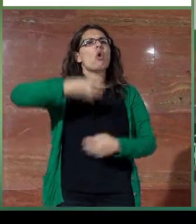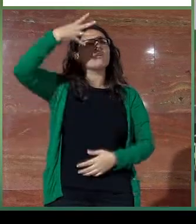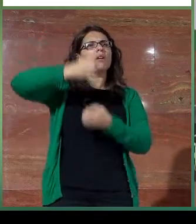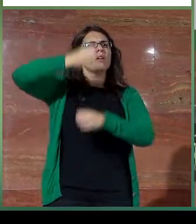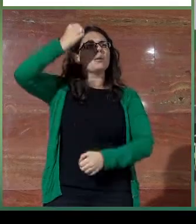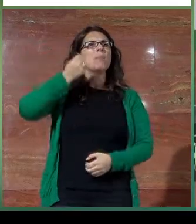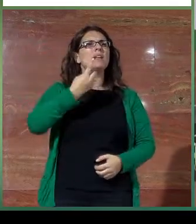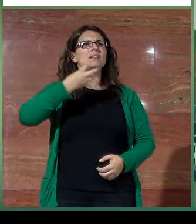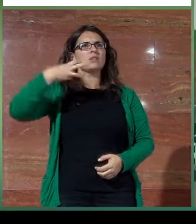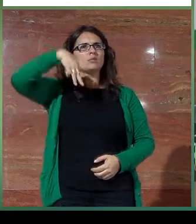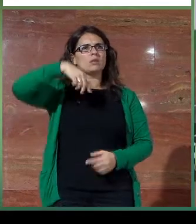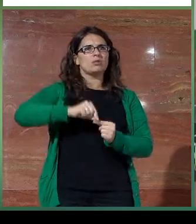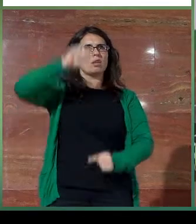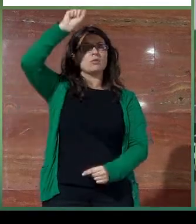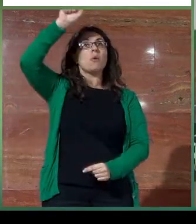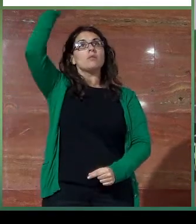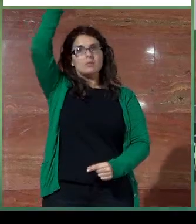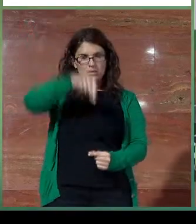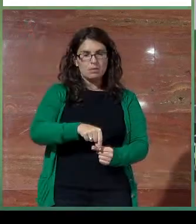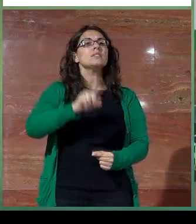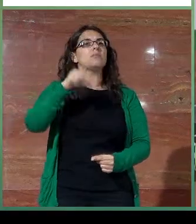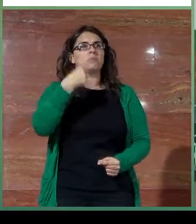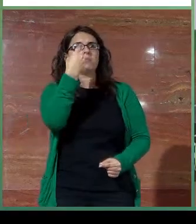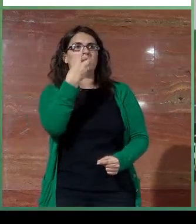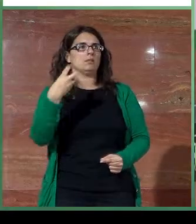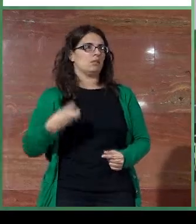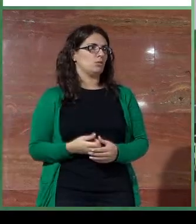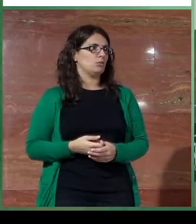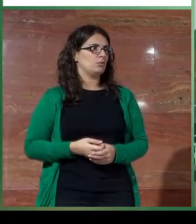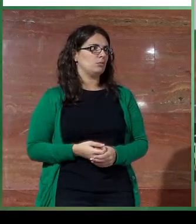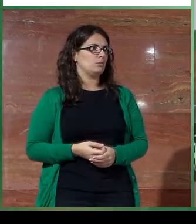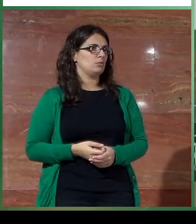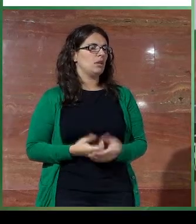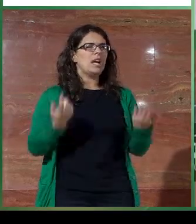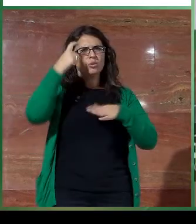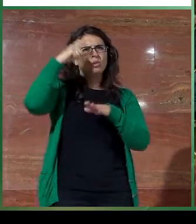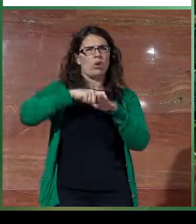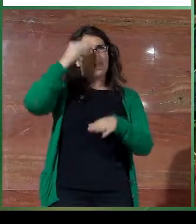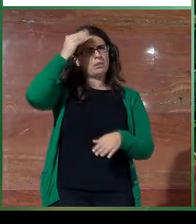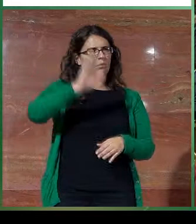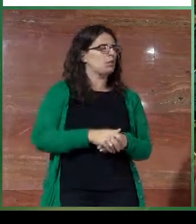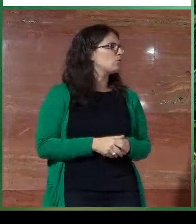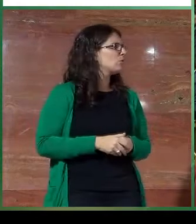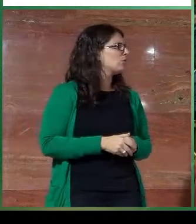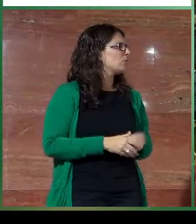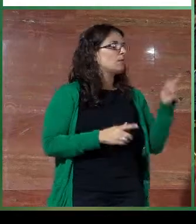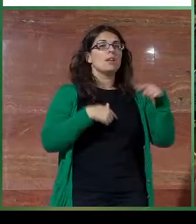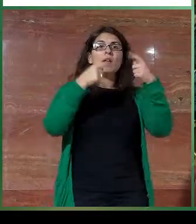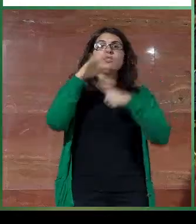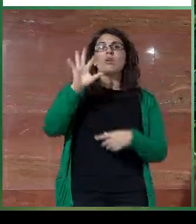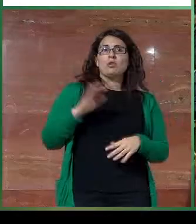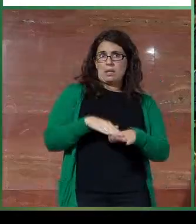de abajo a arriba y de arriba a abajo. Eso es ecología del pensamiento. Les dejamos 5 minutos para que lo